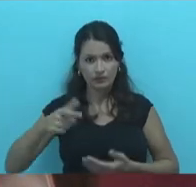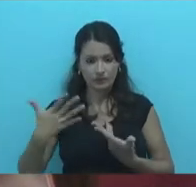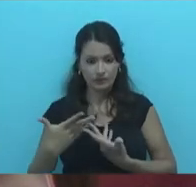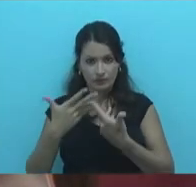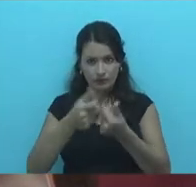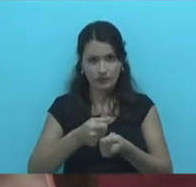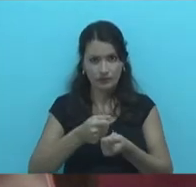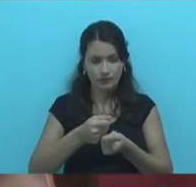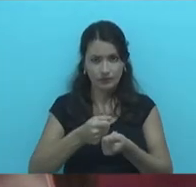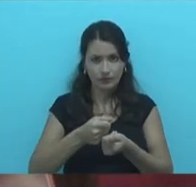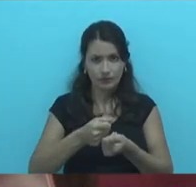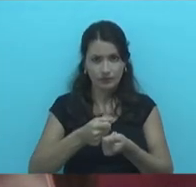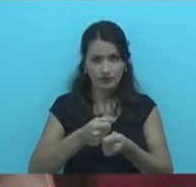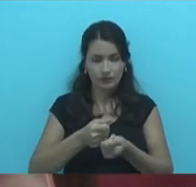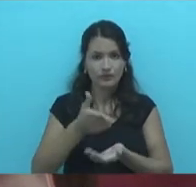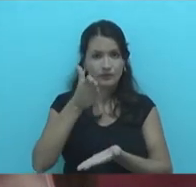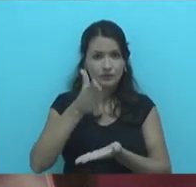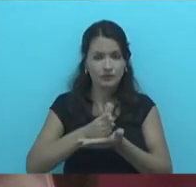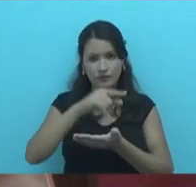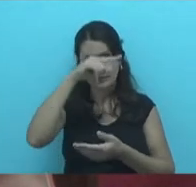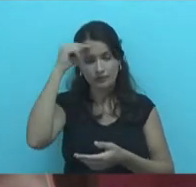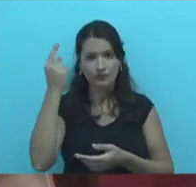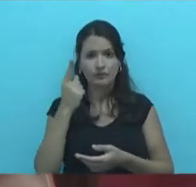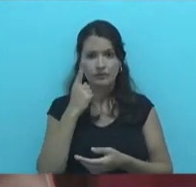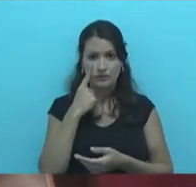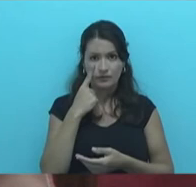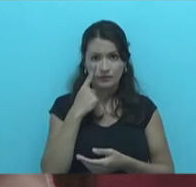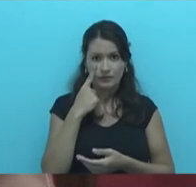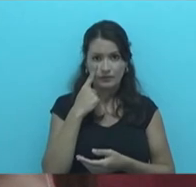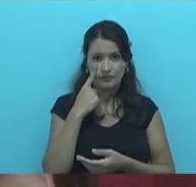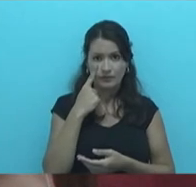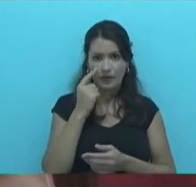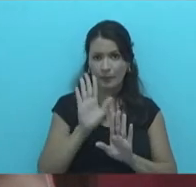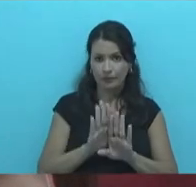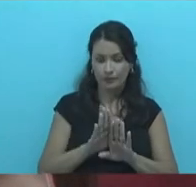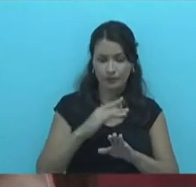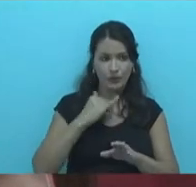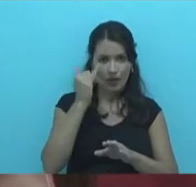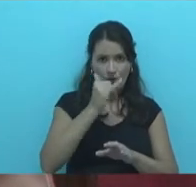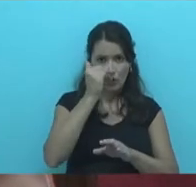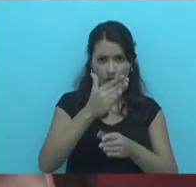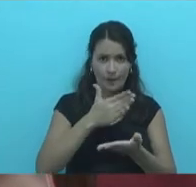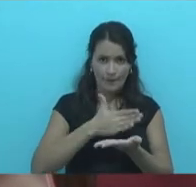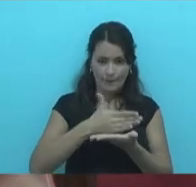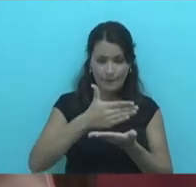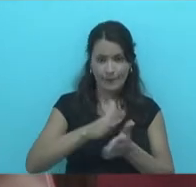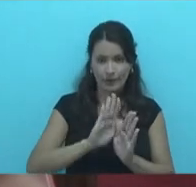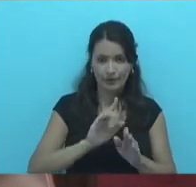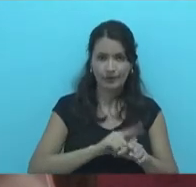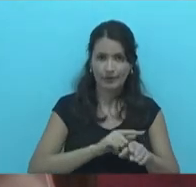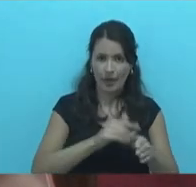de una manera muy importante. Lo voy a dar cronológicamente, si bien la importancia es